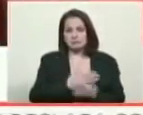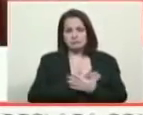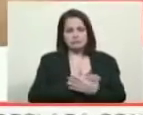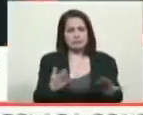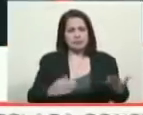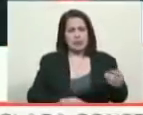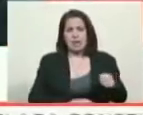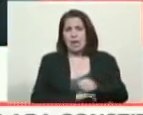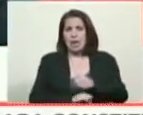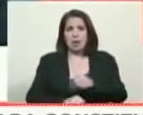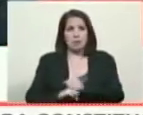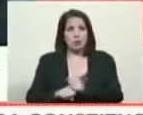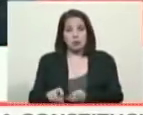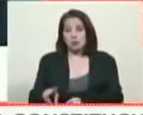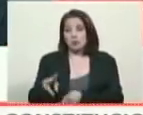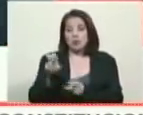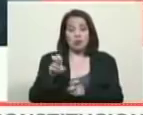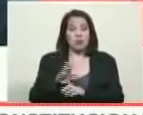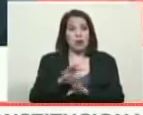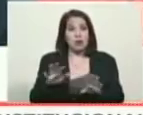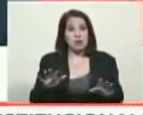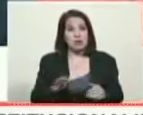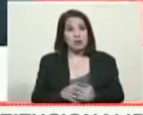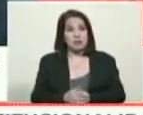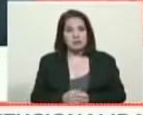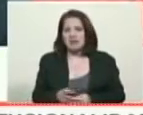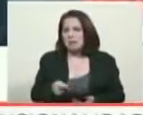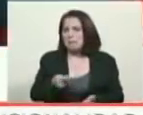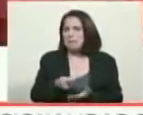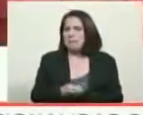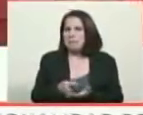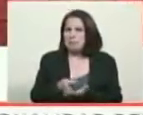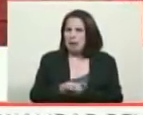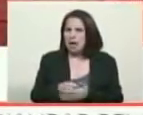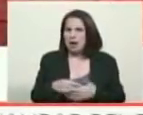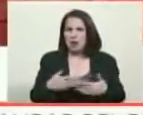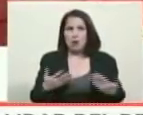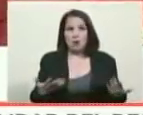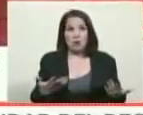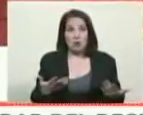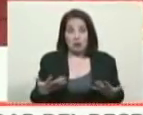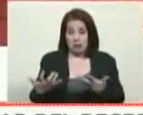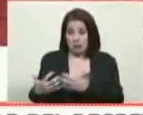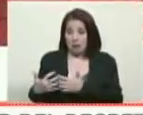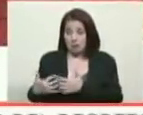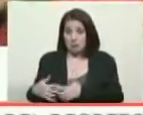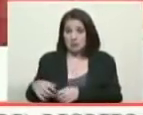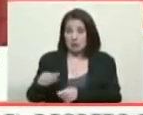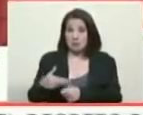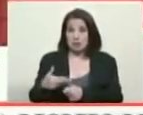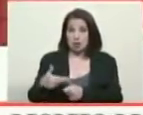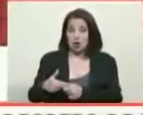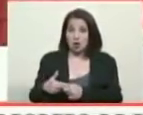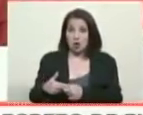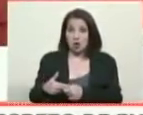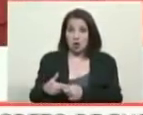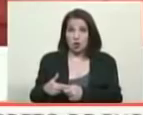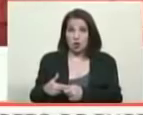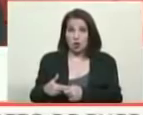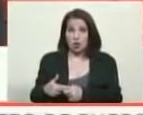ellos cobrarían por eso y cuál es el pago siglo cuál es el